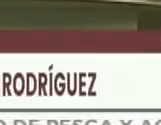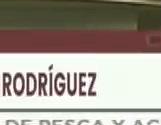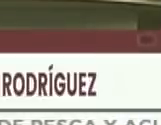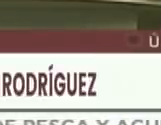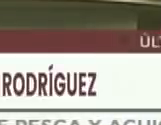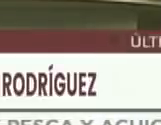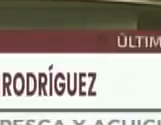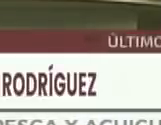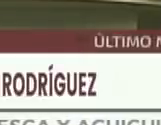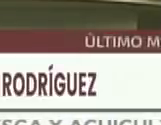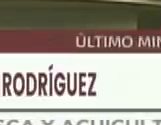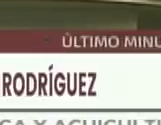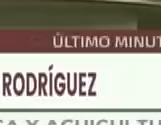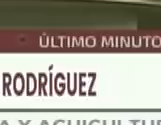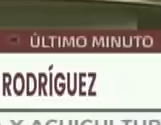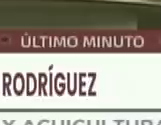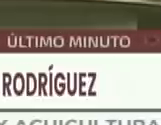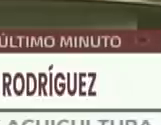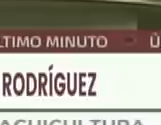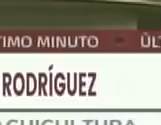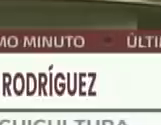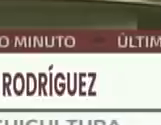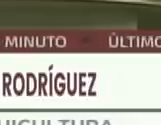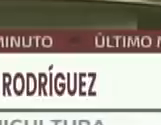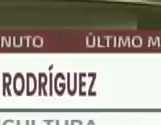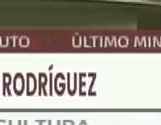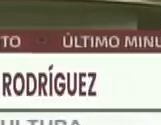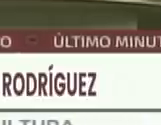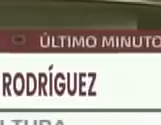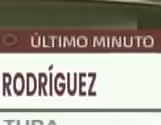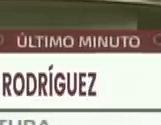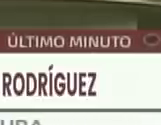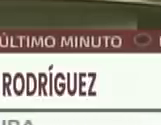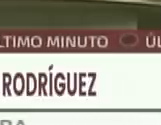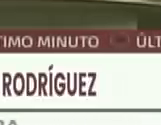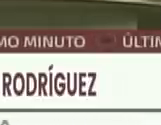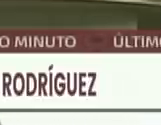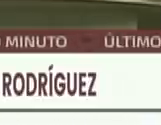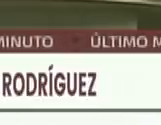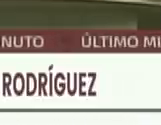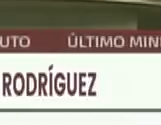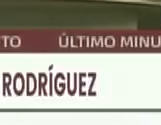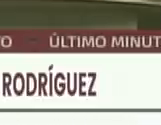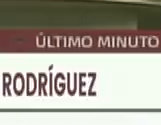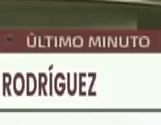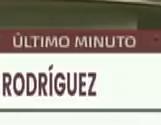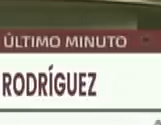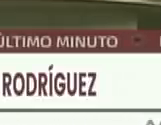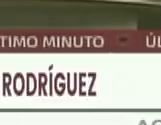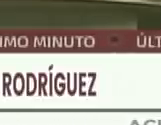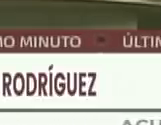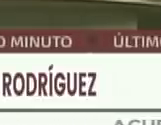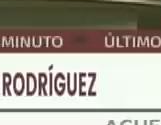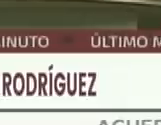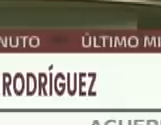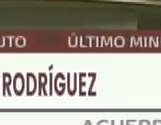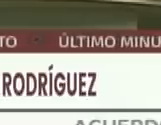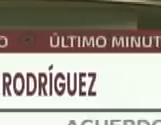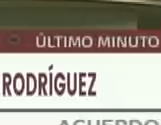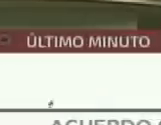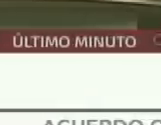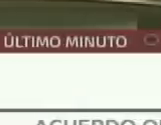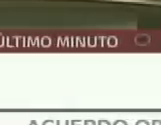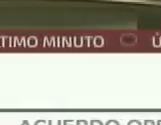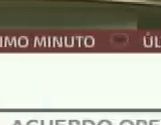del trabajo de la Comisión Presidencial para el Seguimiento, Control y Combate de la Pandemia por